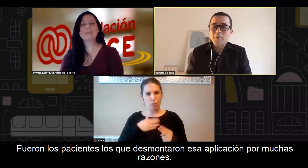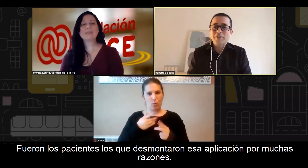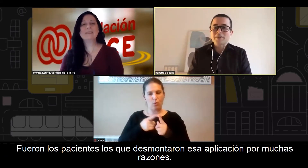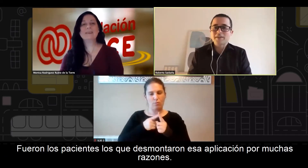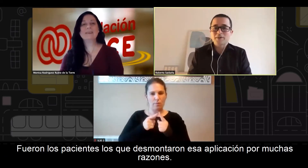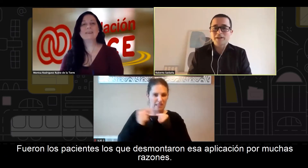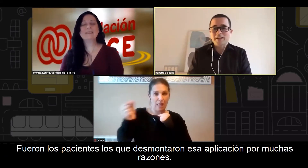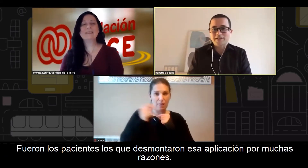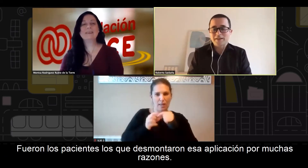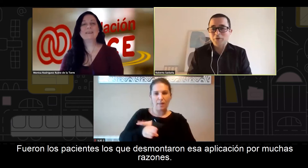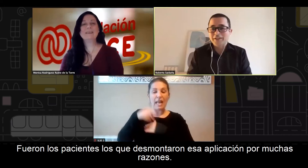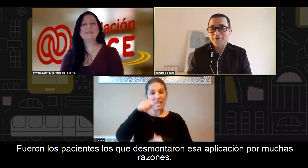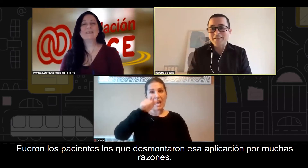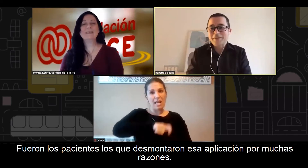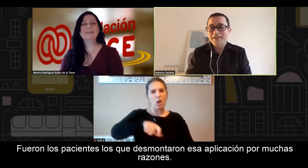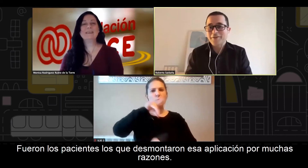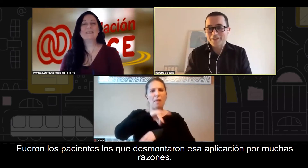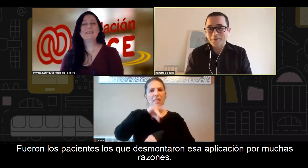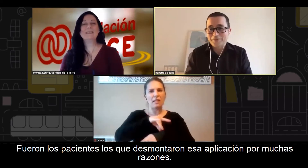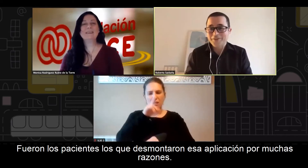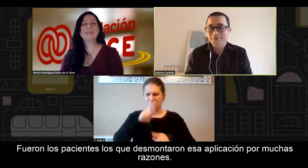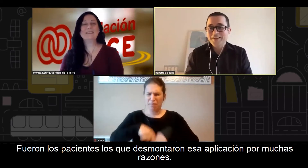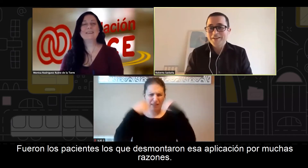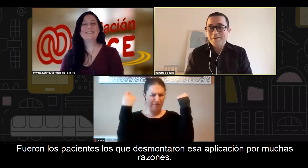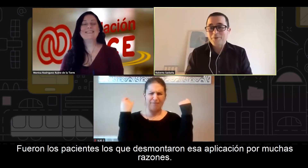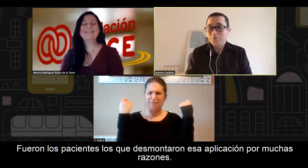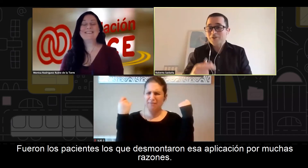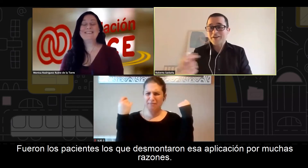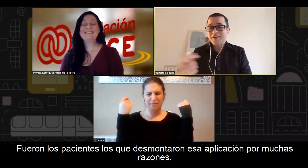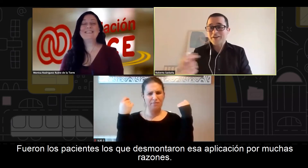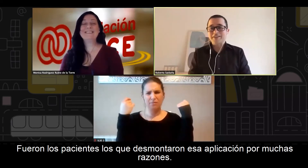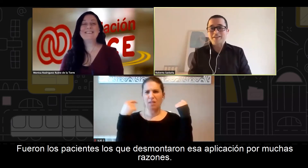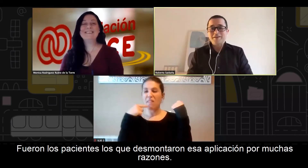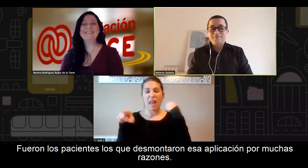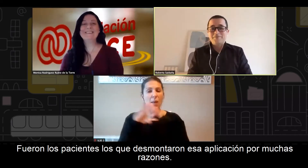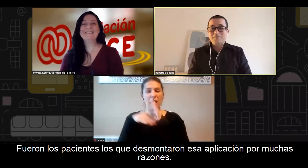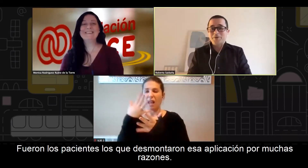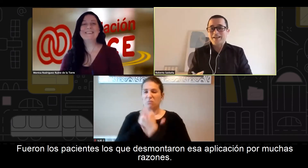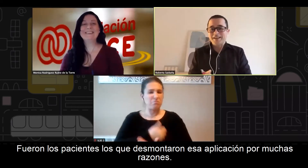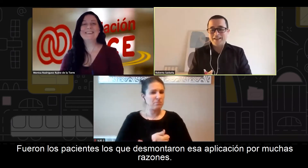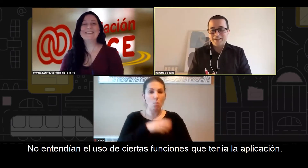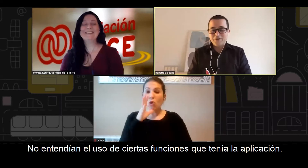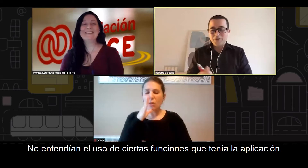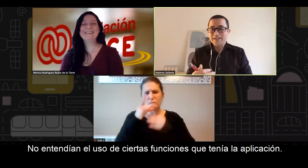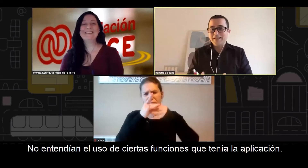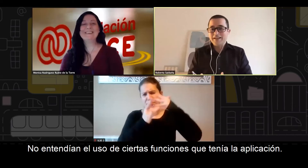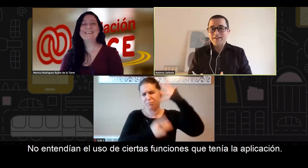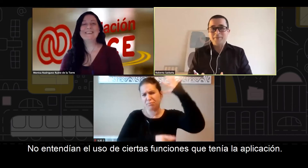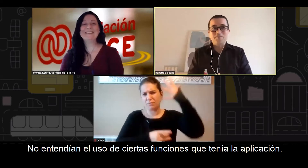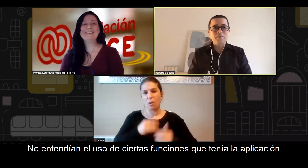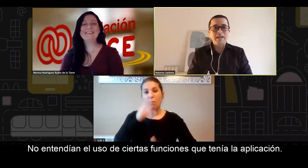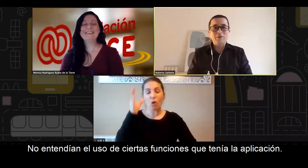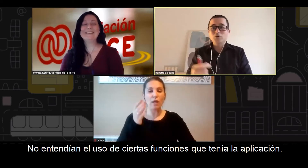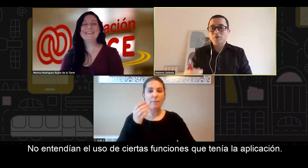propios pacientes los que casi desmontaron esa aplicación al completo por muchas razones, porque no